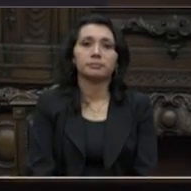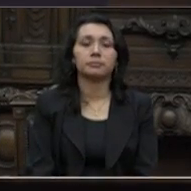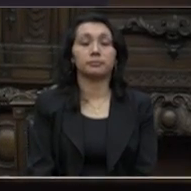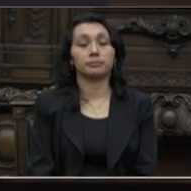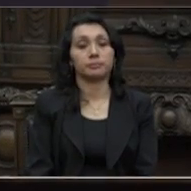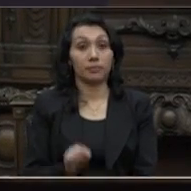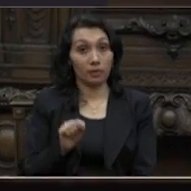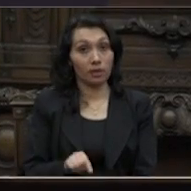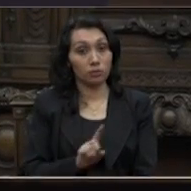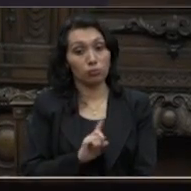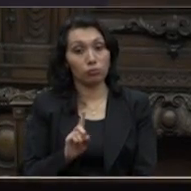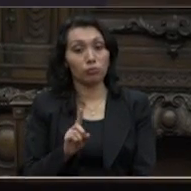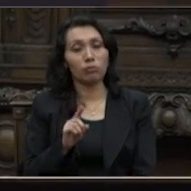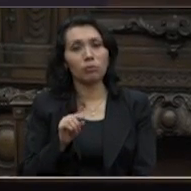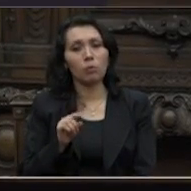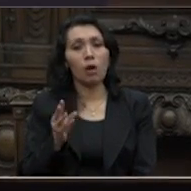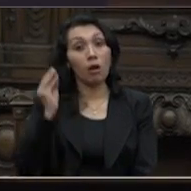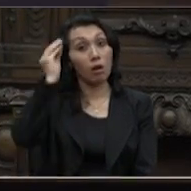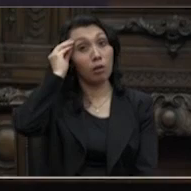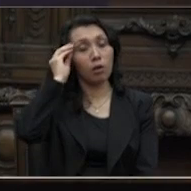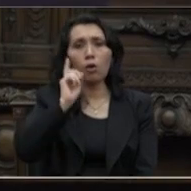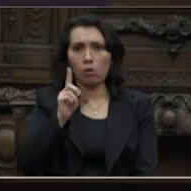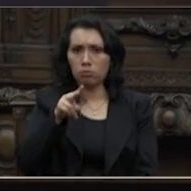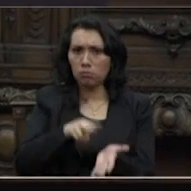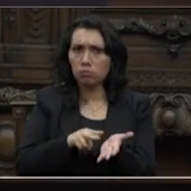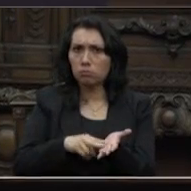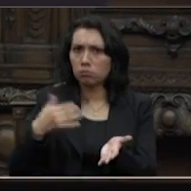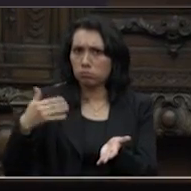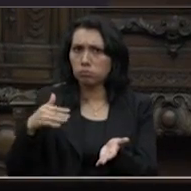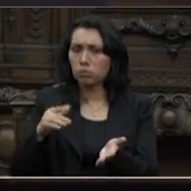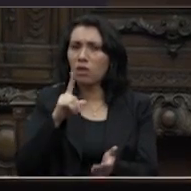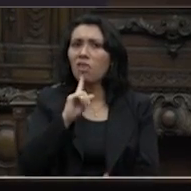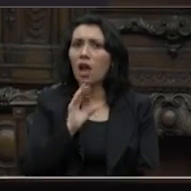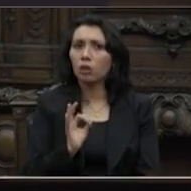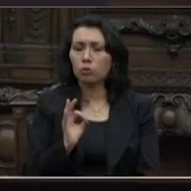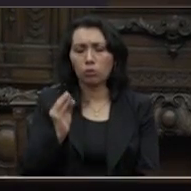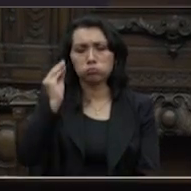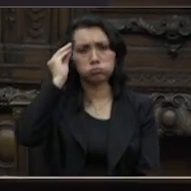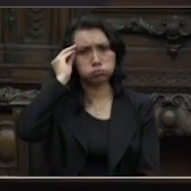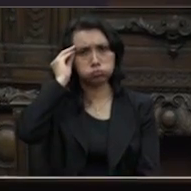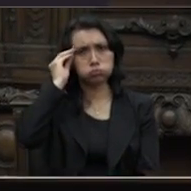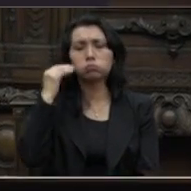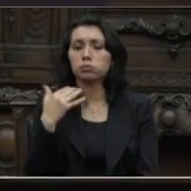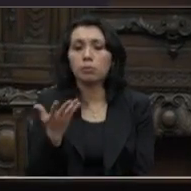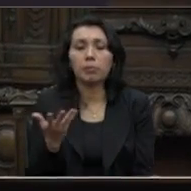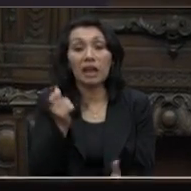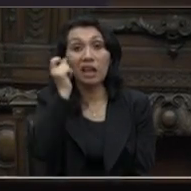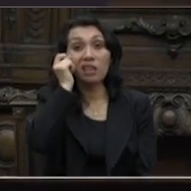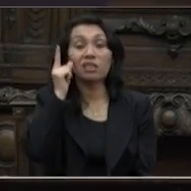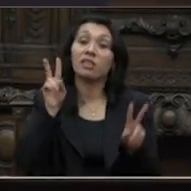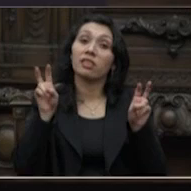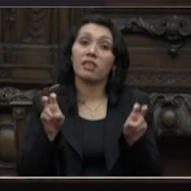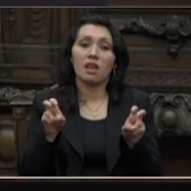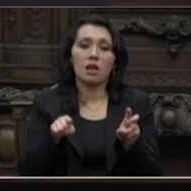Y esto no es una anécdota, es un dato fundamental, me parece a mí, para entender el tema